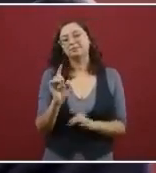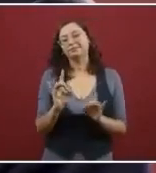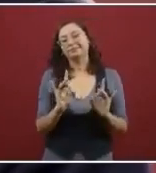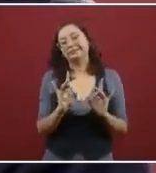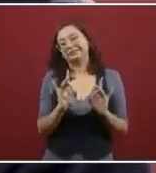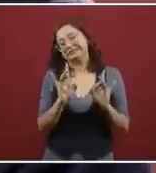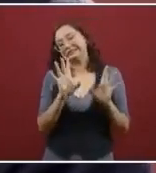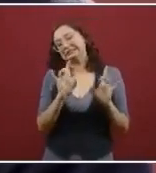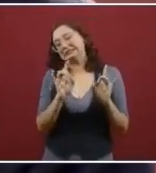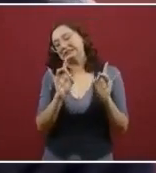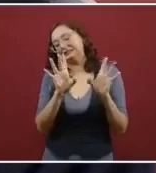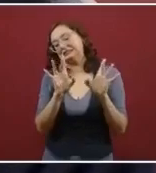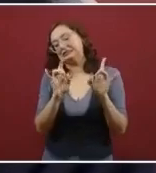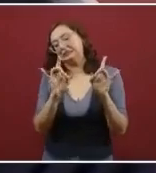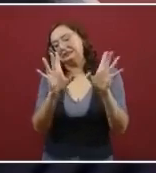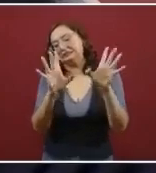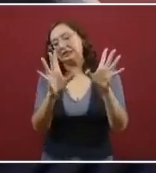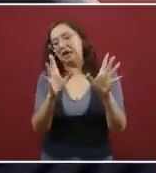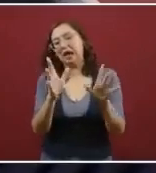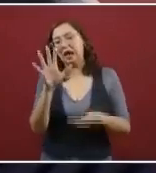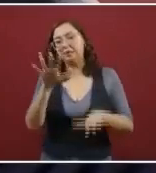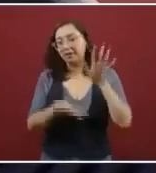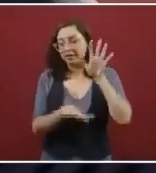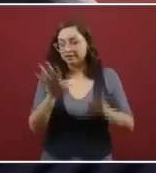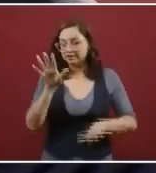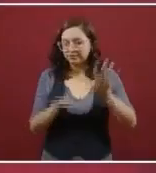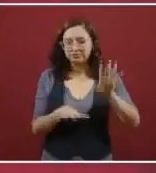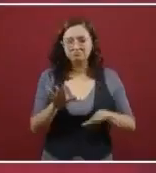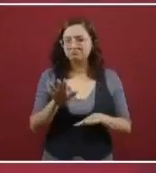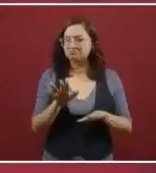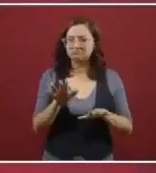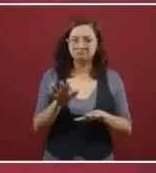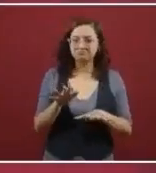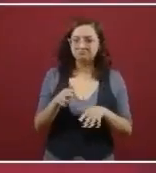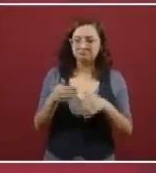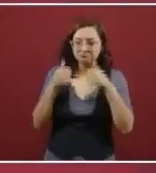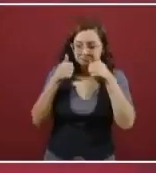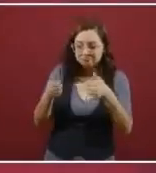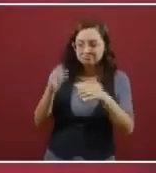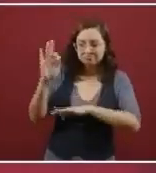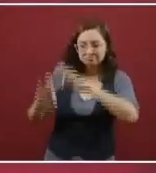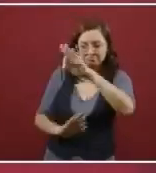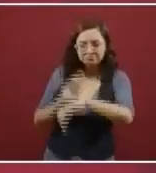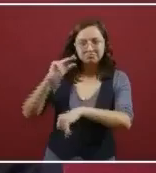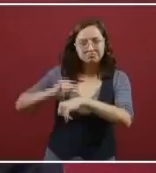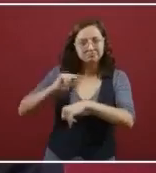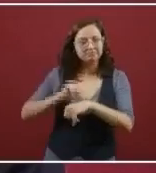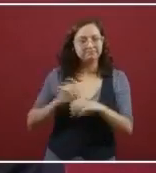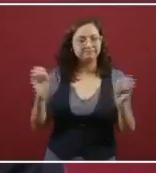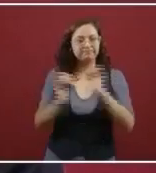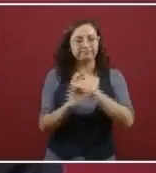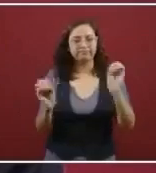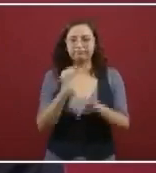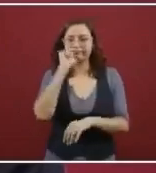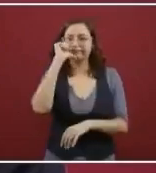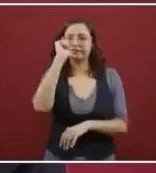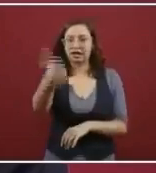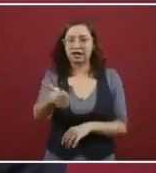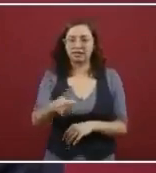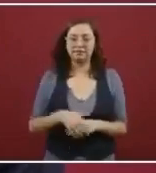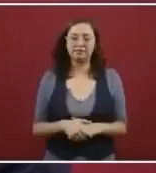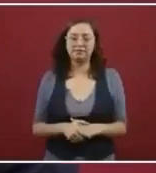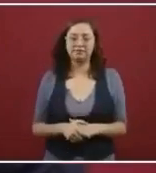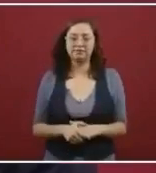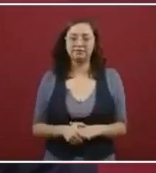situaciones especiales no hay seguridad social, no existe seguridad social.